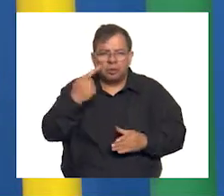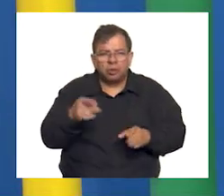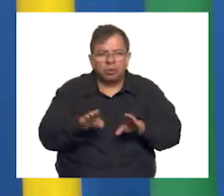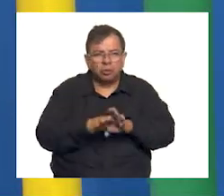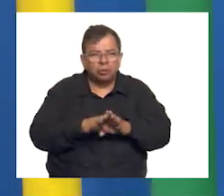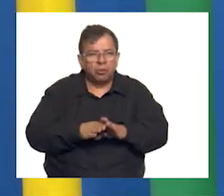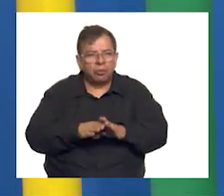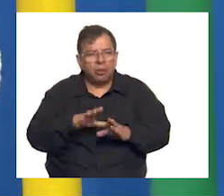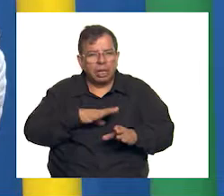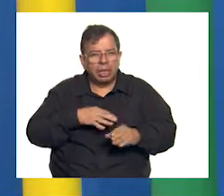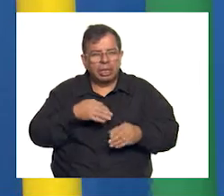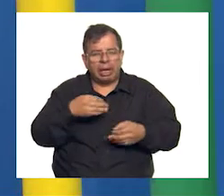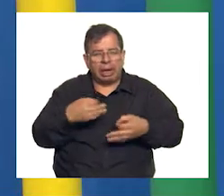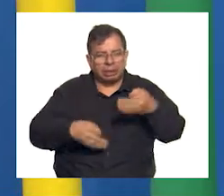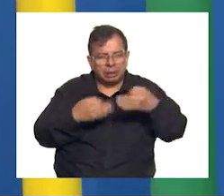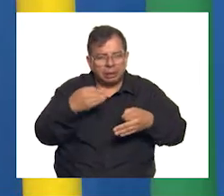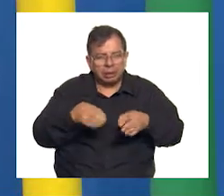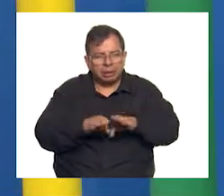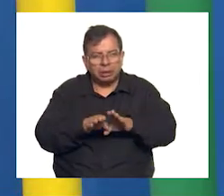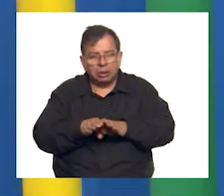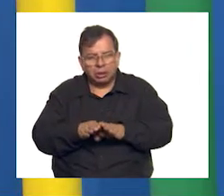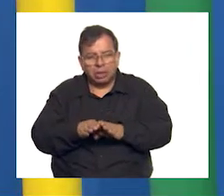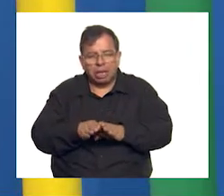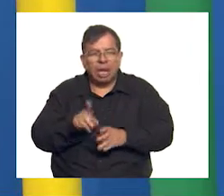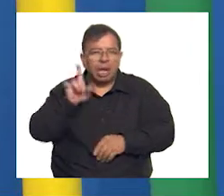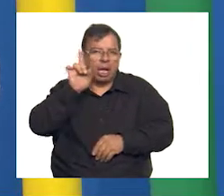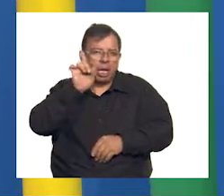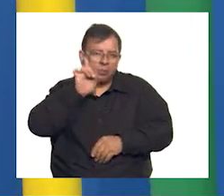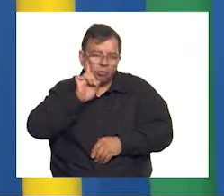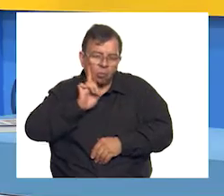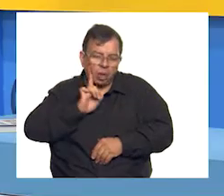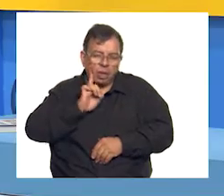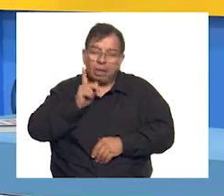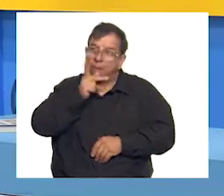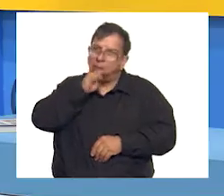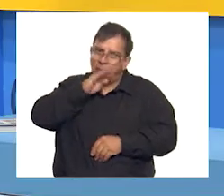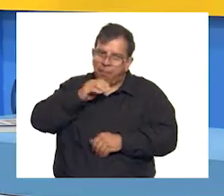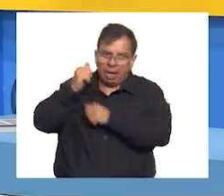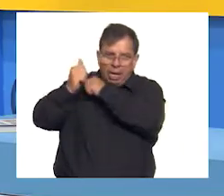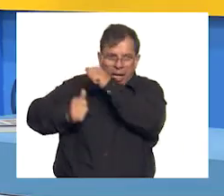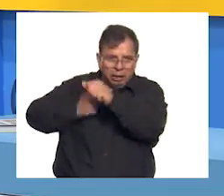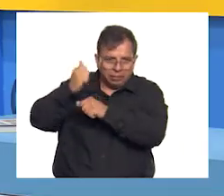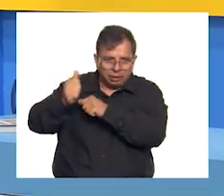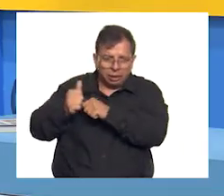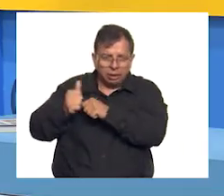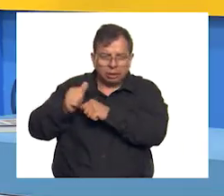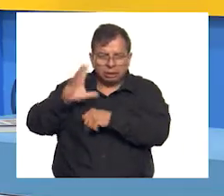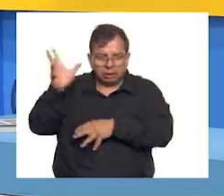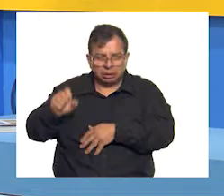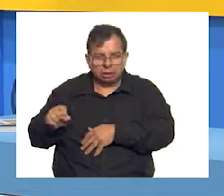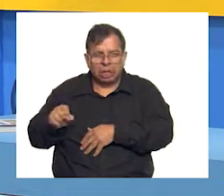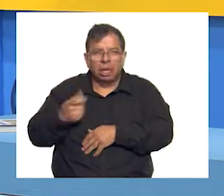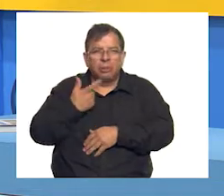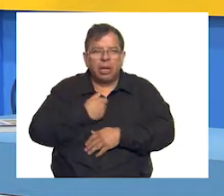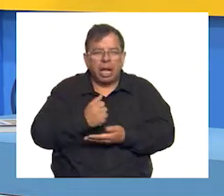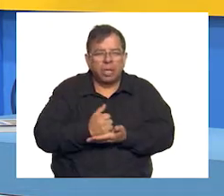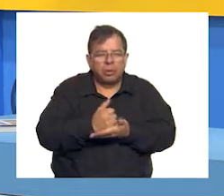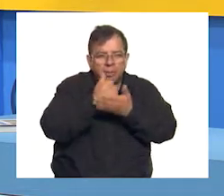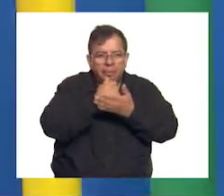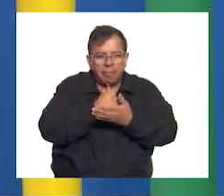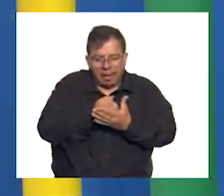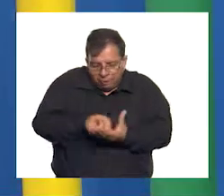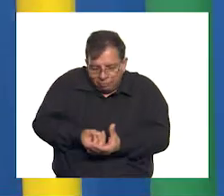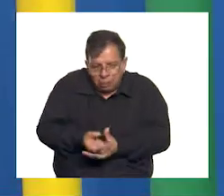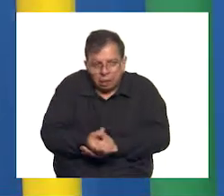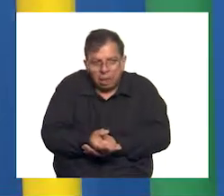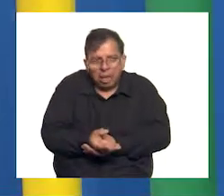las actividades a las que se dedicaban las mujeres descendientes de africanos. Algunas, por ser parteras o curanderas, fueron